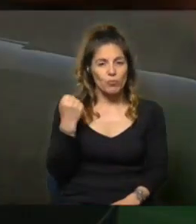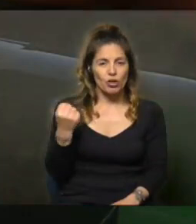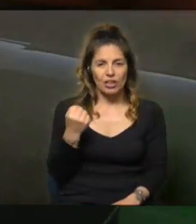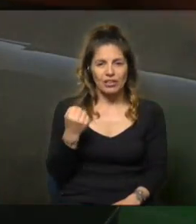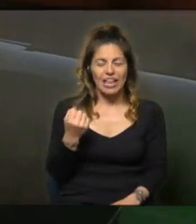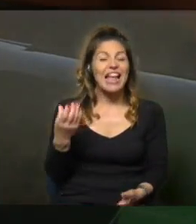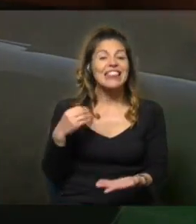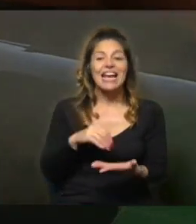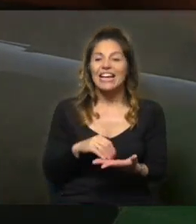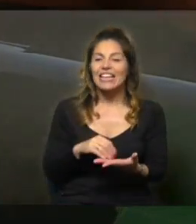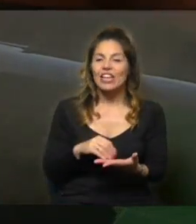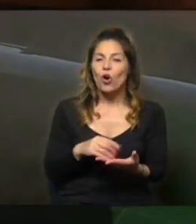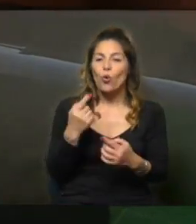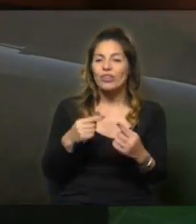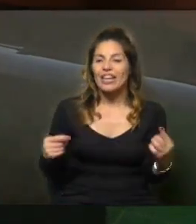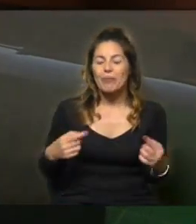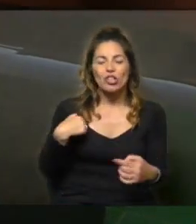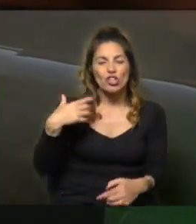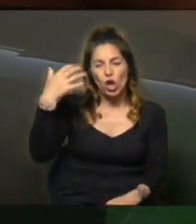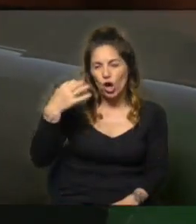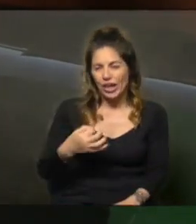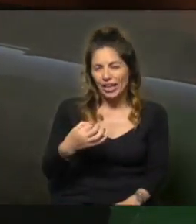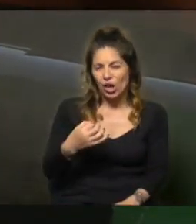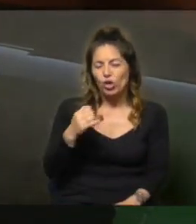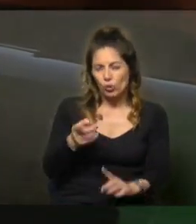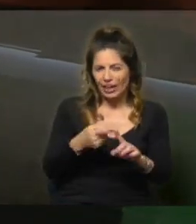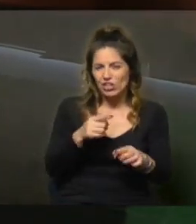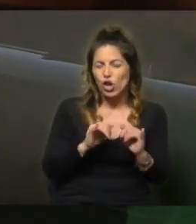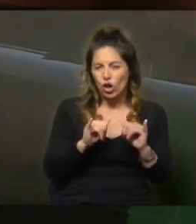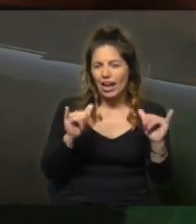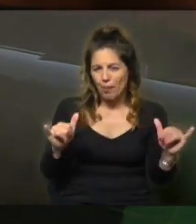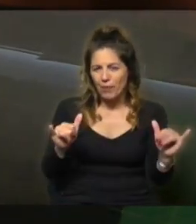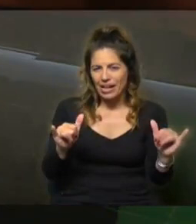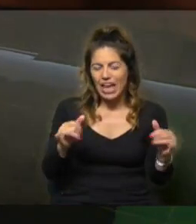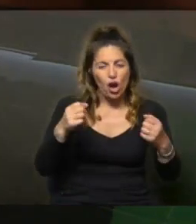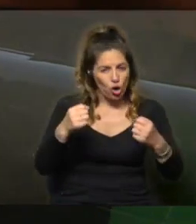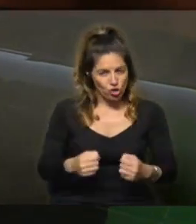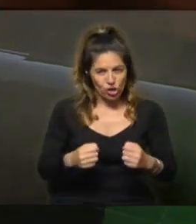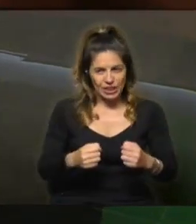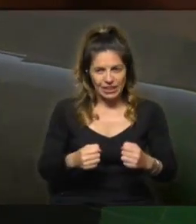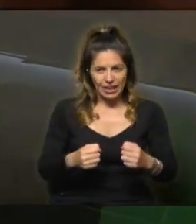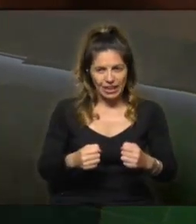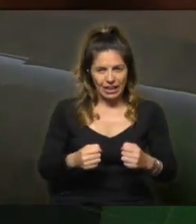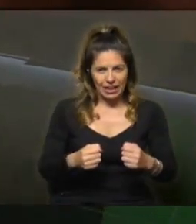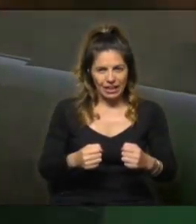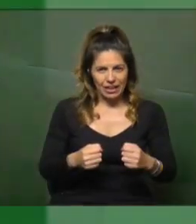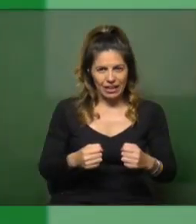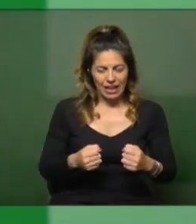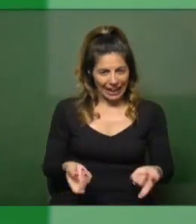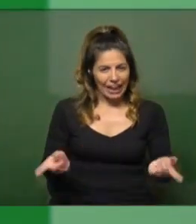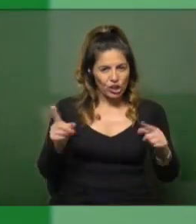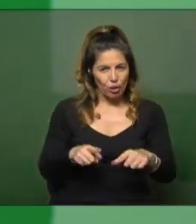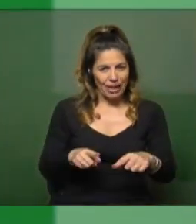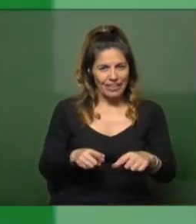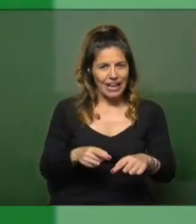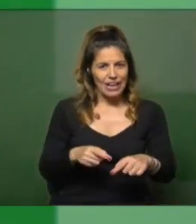que Te agrego en esto un elemento que yo creo que tuvo que ver con la campaña y consolida esta de alguna manera retomada de la